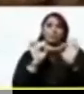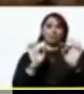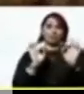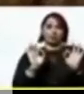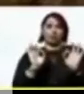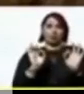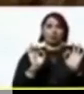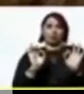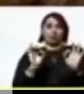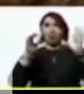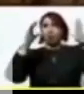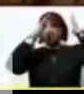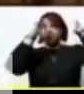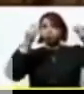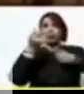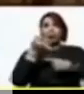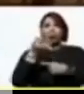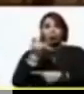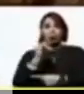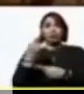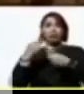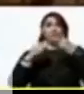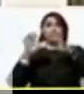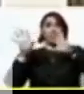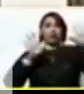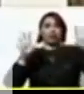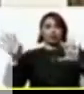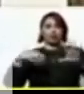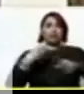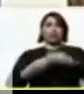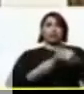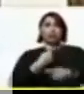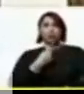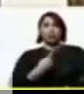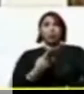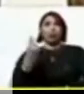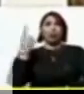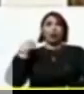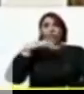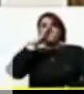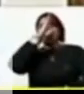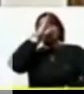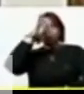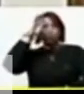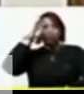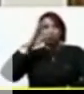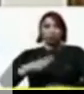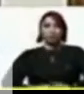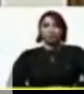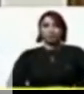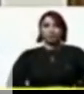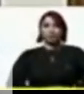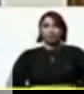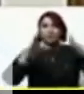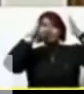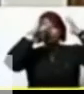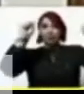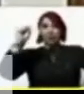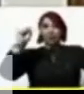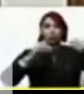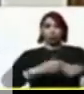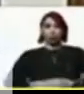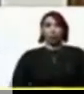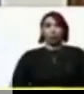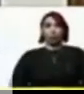embajadas, como lo están haciendo, como dijo ayer Diosdado, ¿no? El embajador de Narnia en Canadá fue a